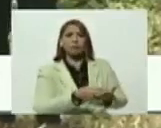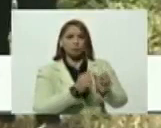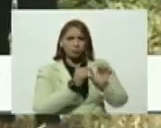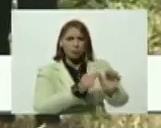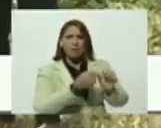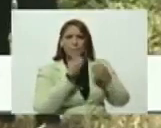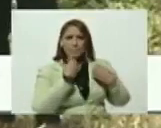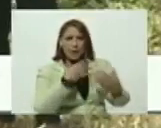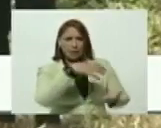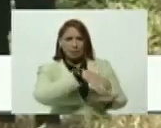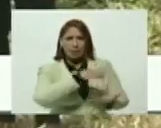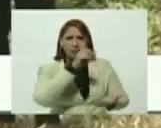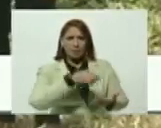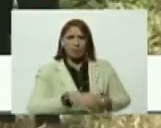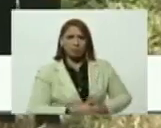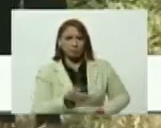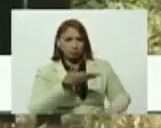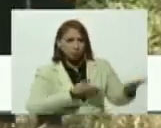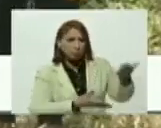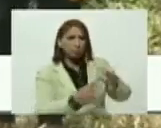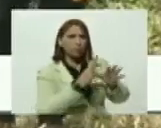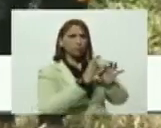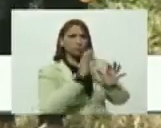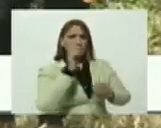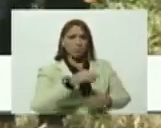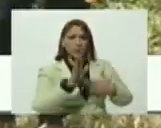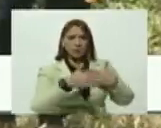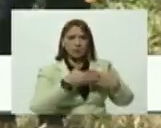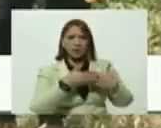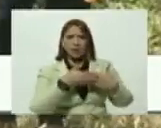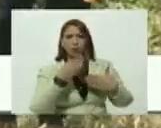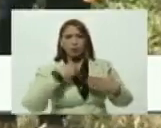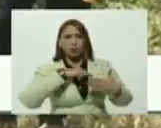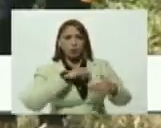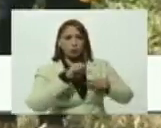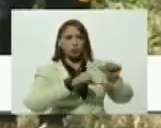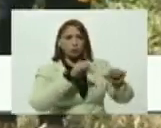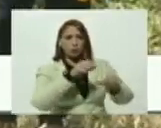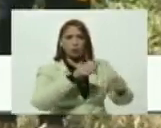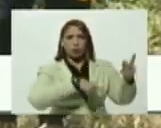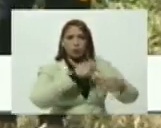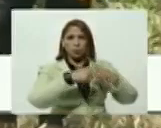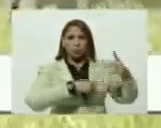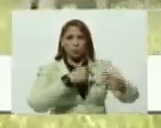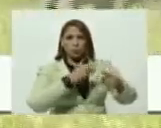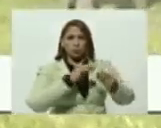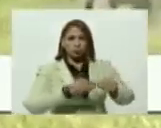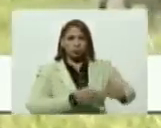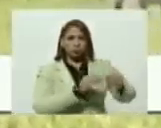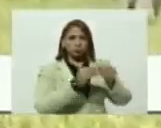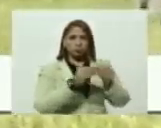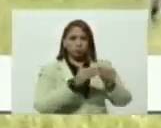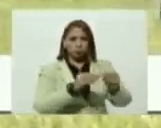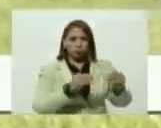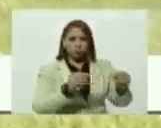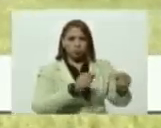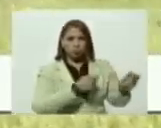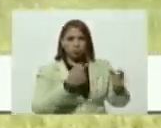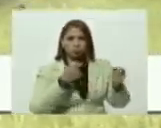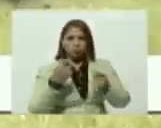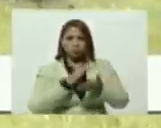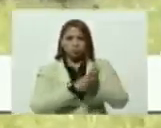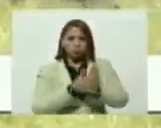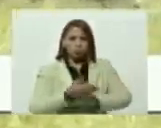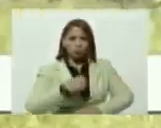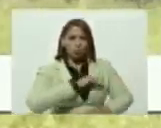bien con nuestras articulaciones y además cerrar nuestros ciclos productivos para la elaboración de la harina procesada para ser distribuida en